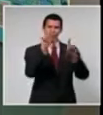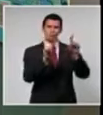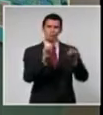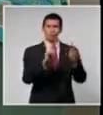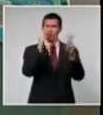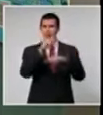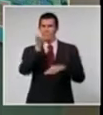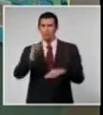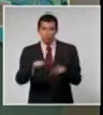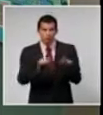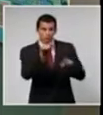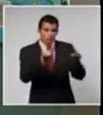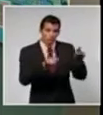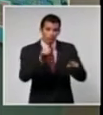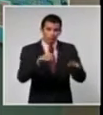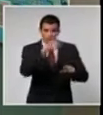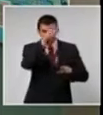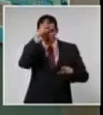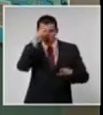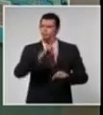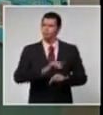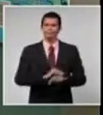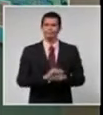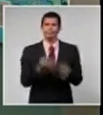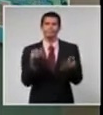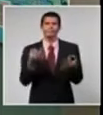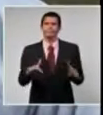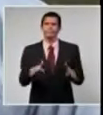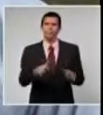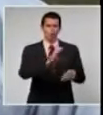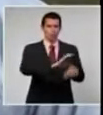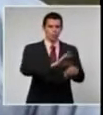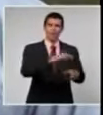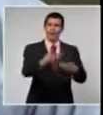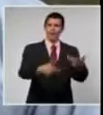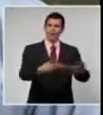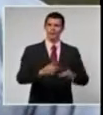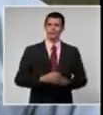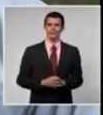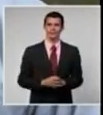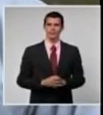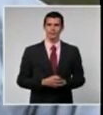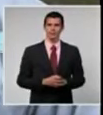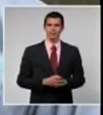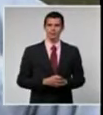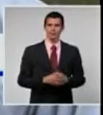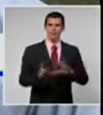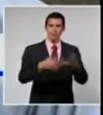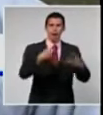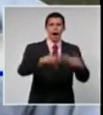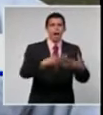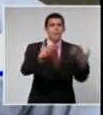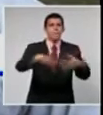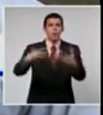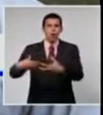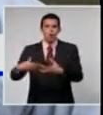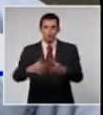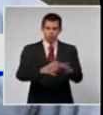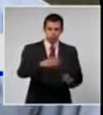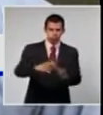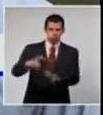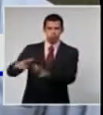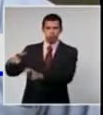de 180 gramos y 125 gramos. Tenemos visto con los compañeros de la UNURI y